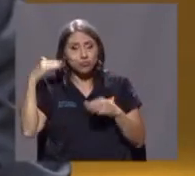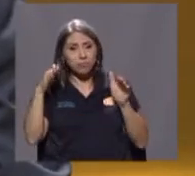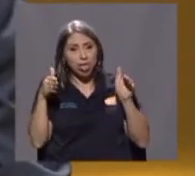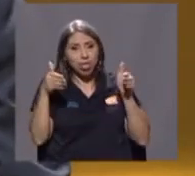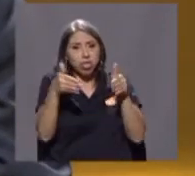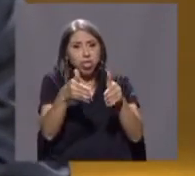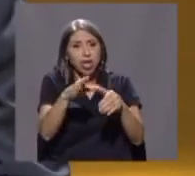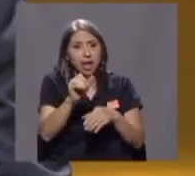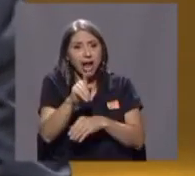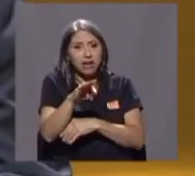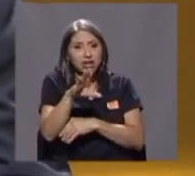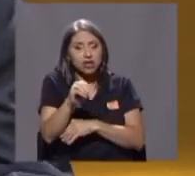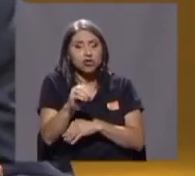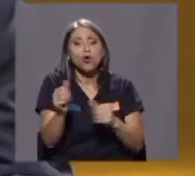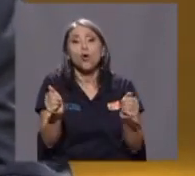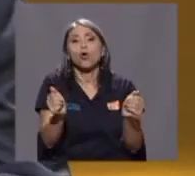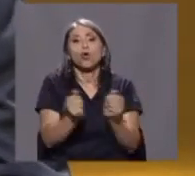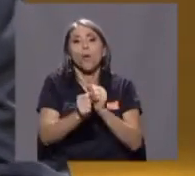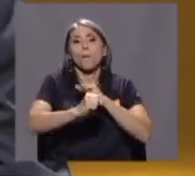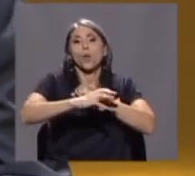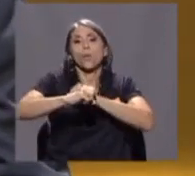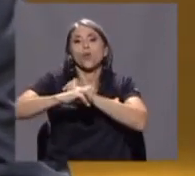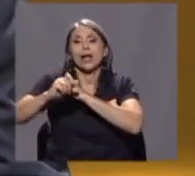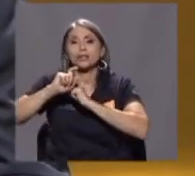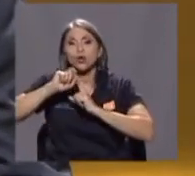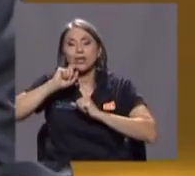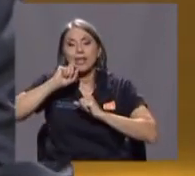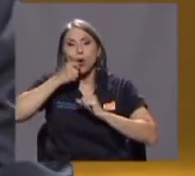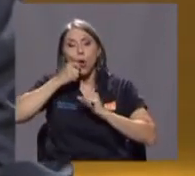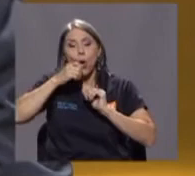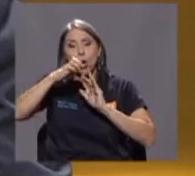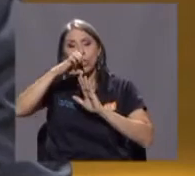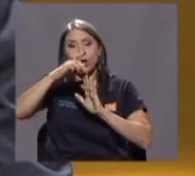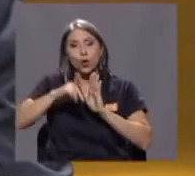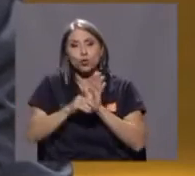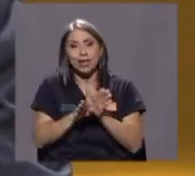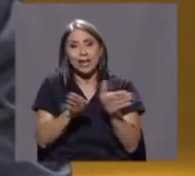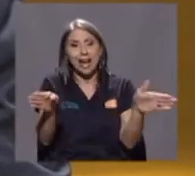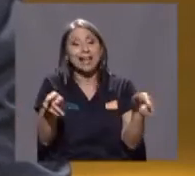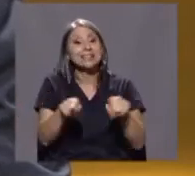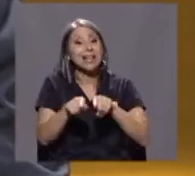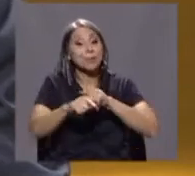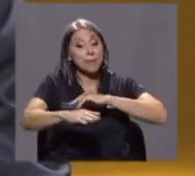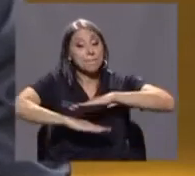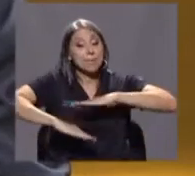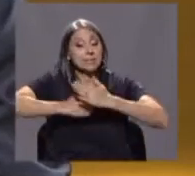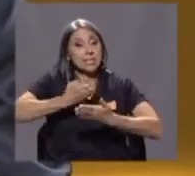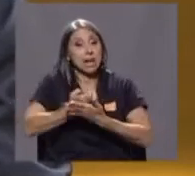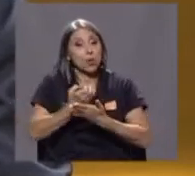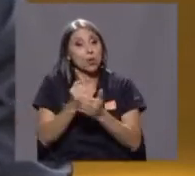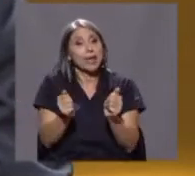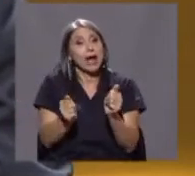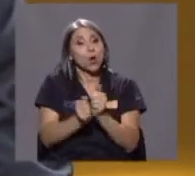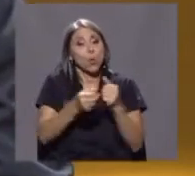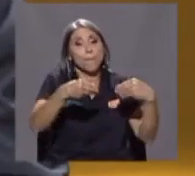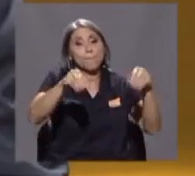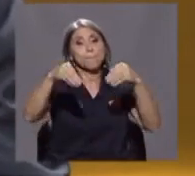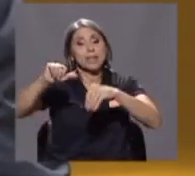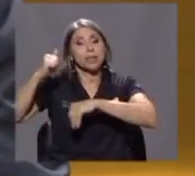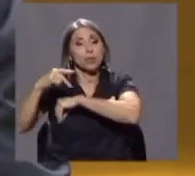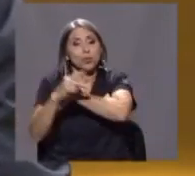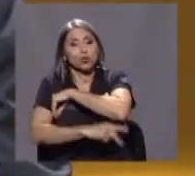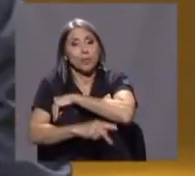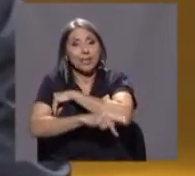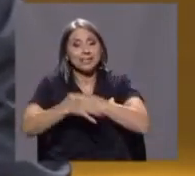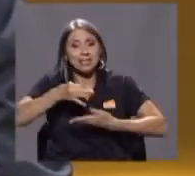generales. Y además sienta las bases de la economía con el desarrollo de la exportación del café. Entonces yo creo que de Carrillo